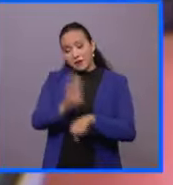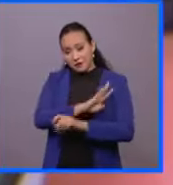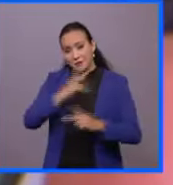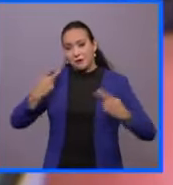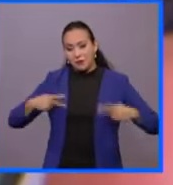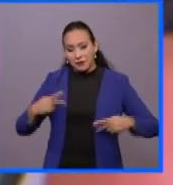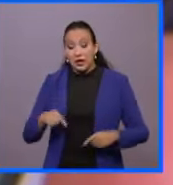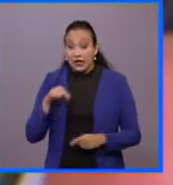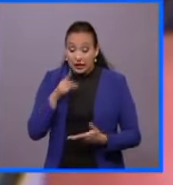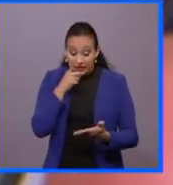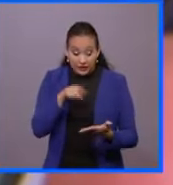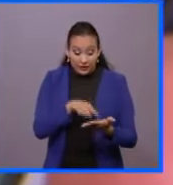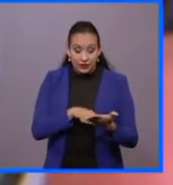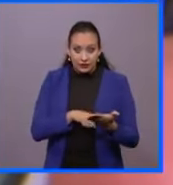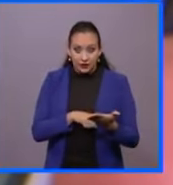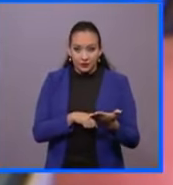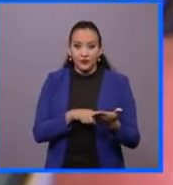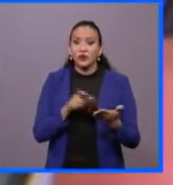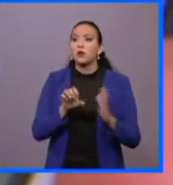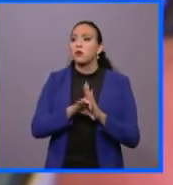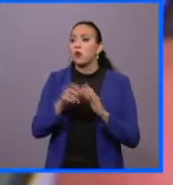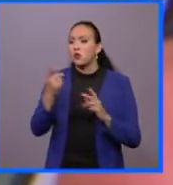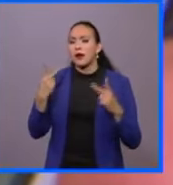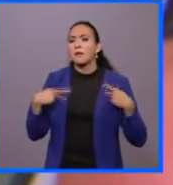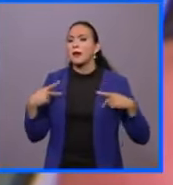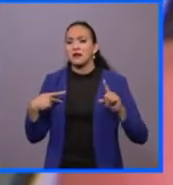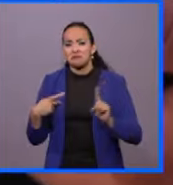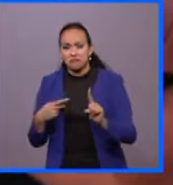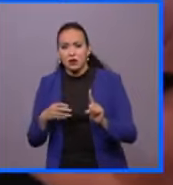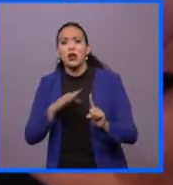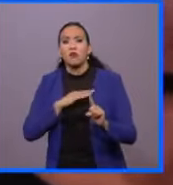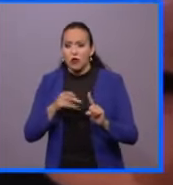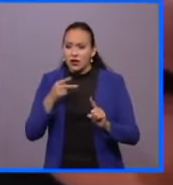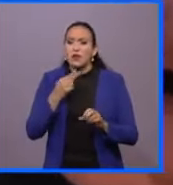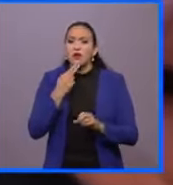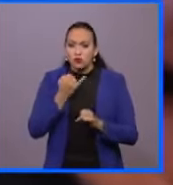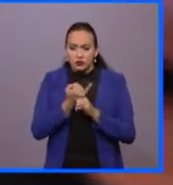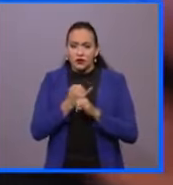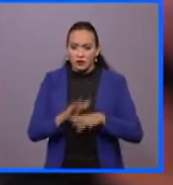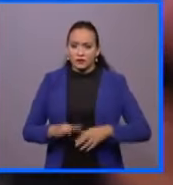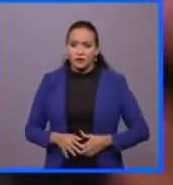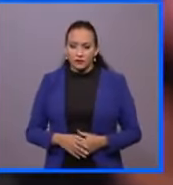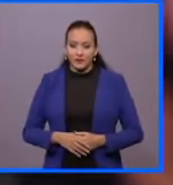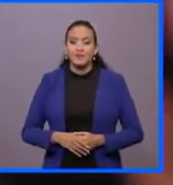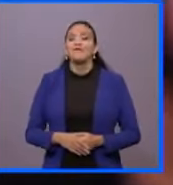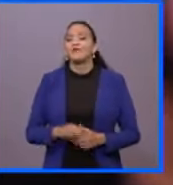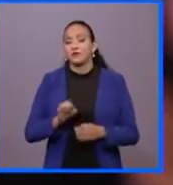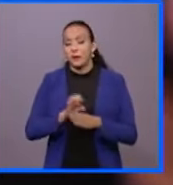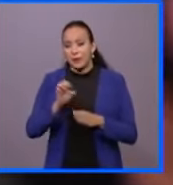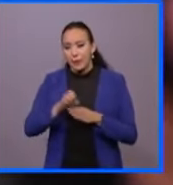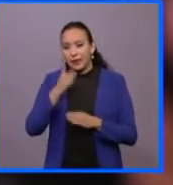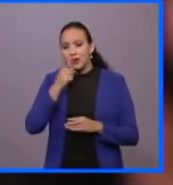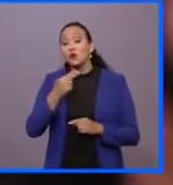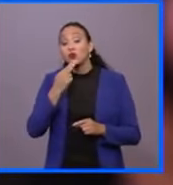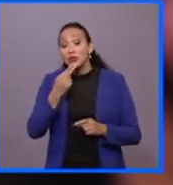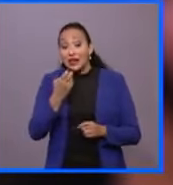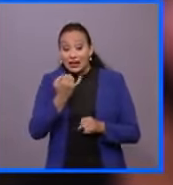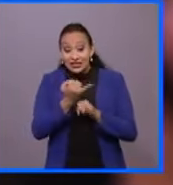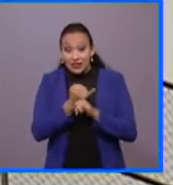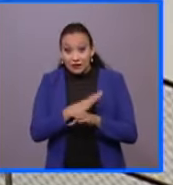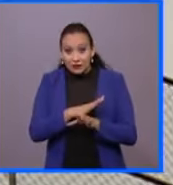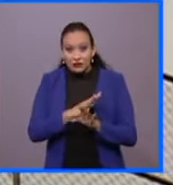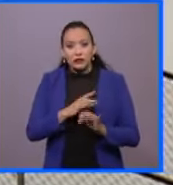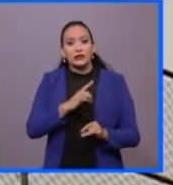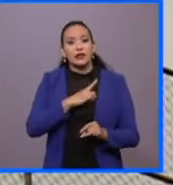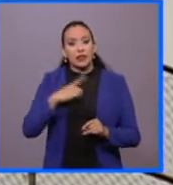en la que se establece que prácticamente cualquier particular puede manejar estos datos. Por eso establece que su aplicación se